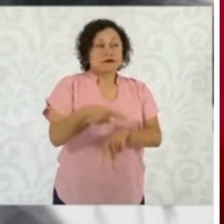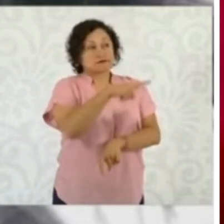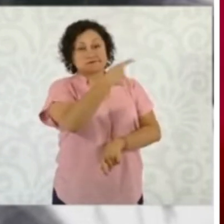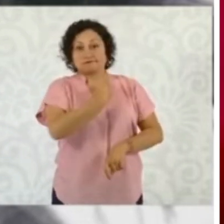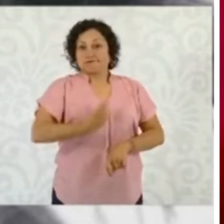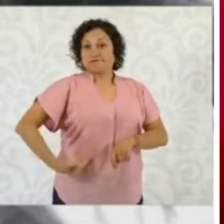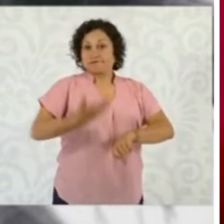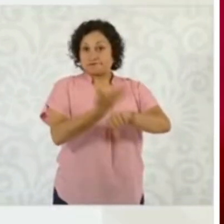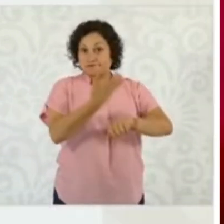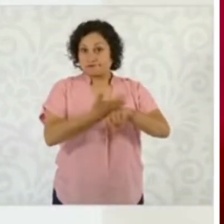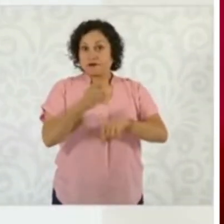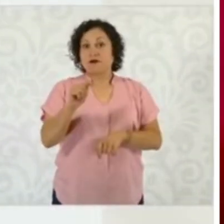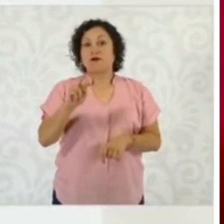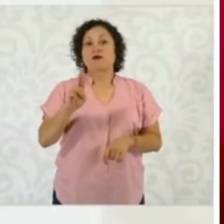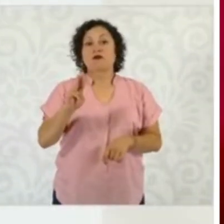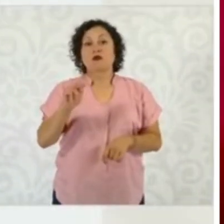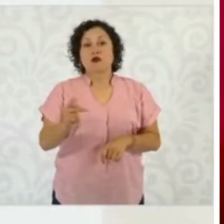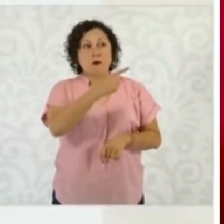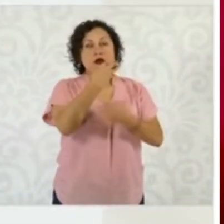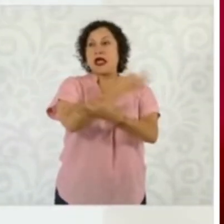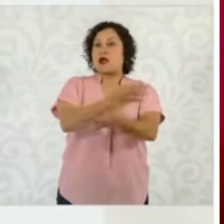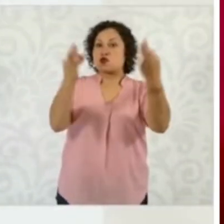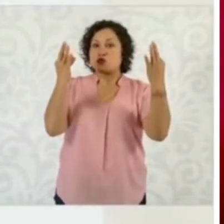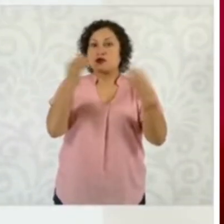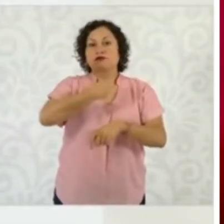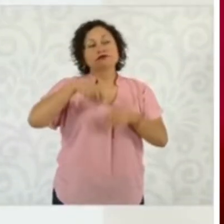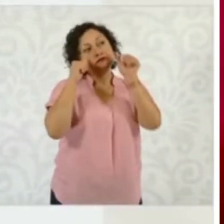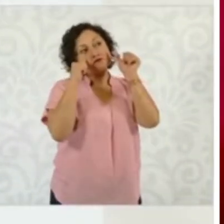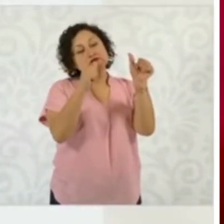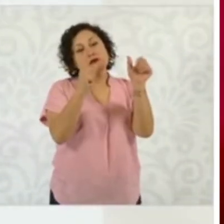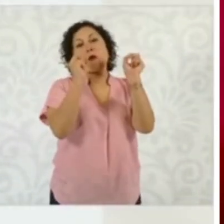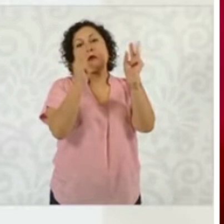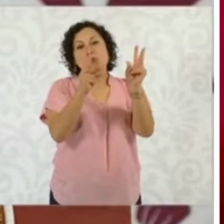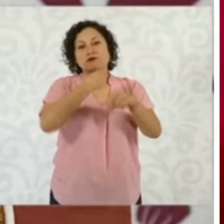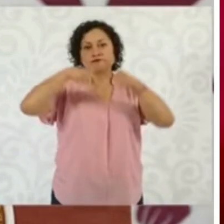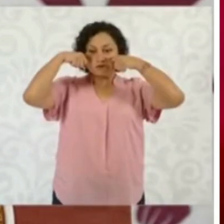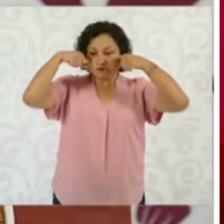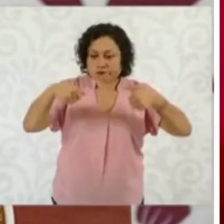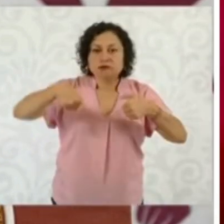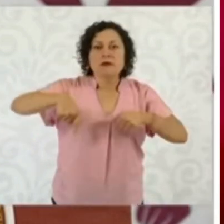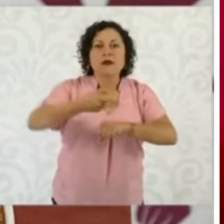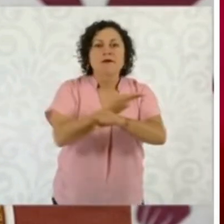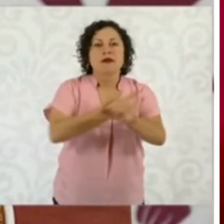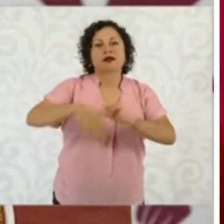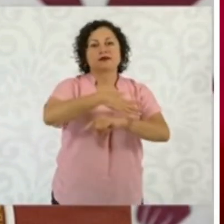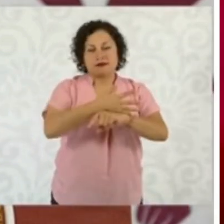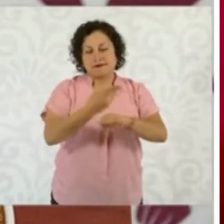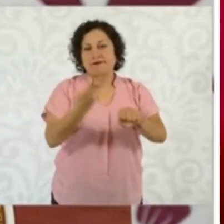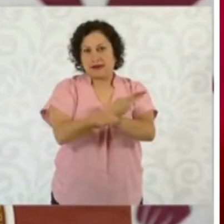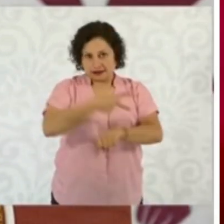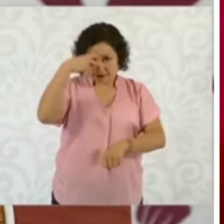¿Qué hacemos nosotros? Pues buscamos la mejor condición para nuestro pueblo y para la nación. y un plan que ya en su momento